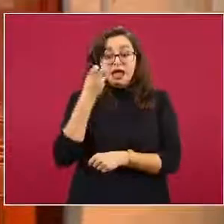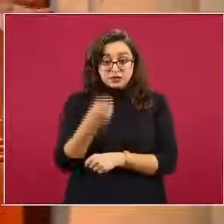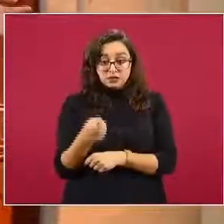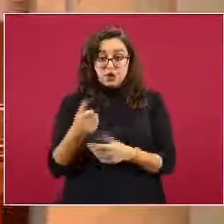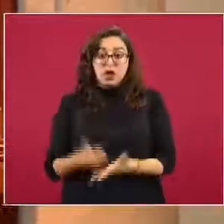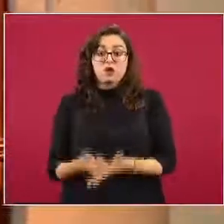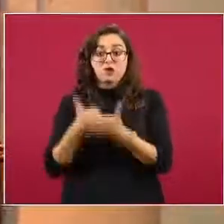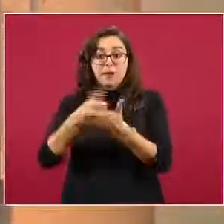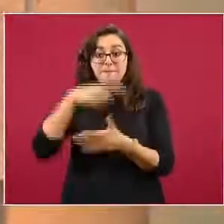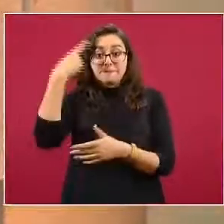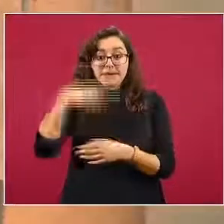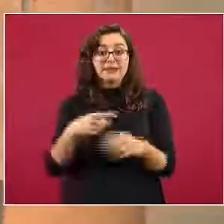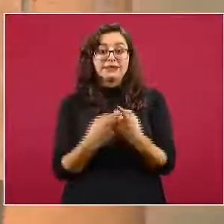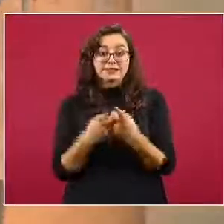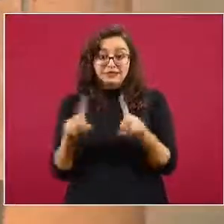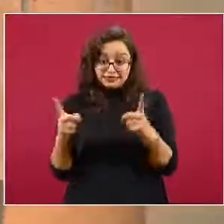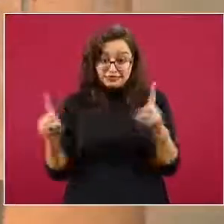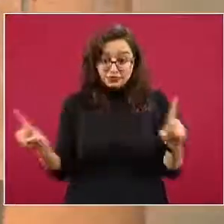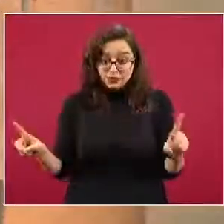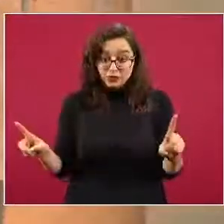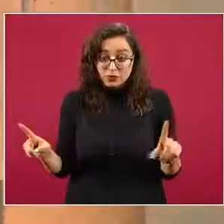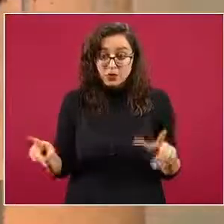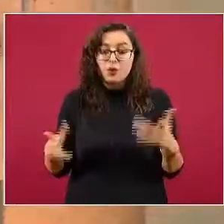sostenible. Por eso es una